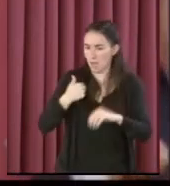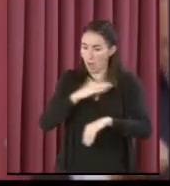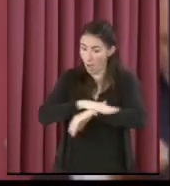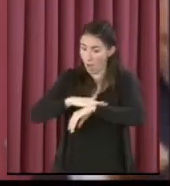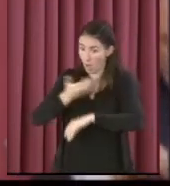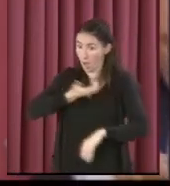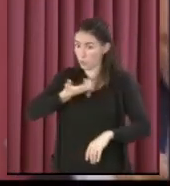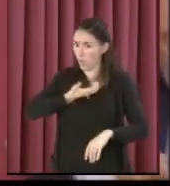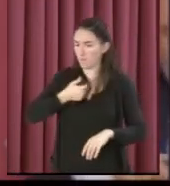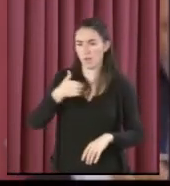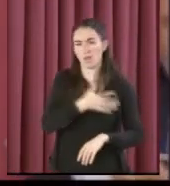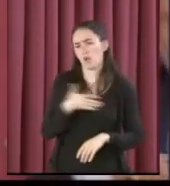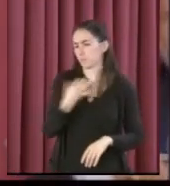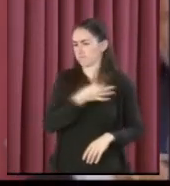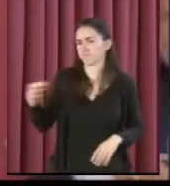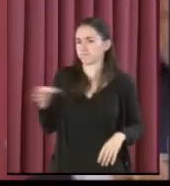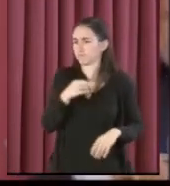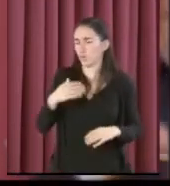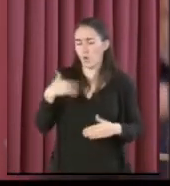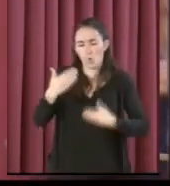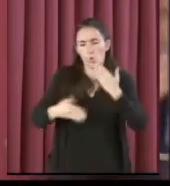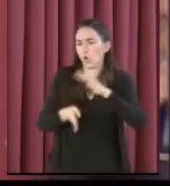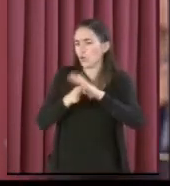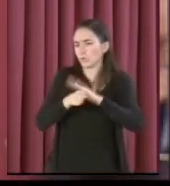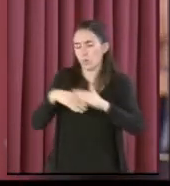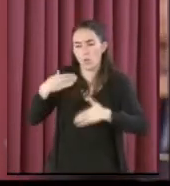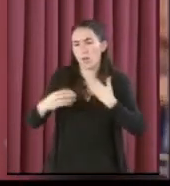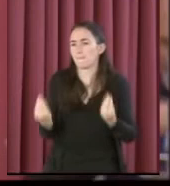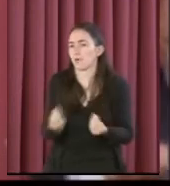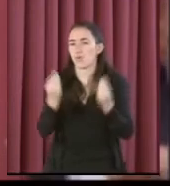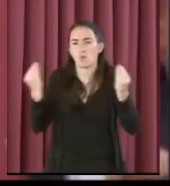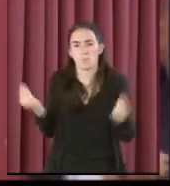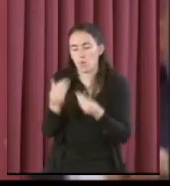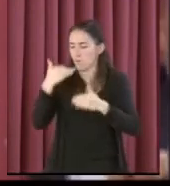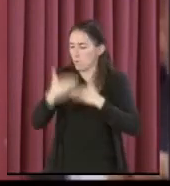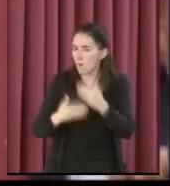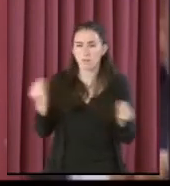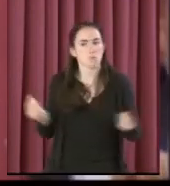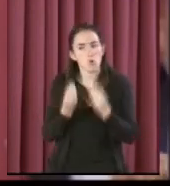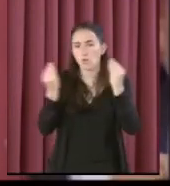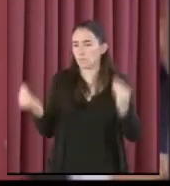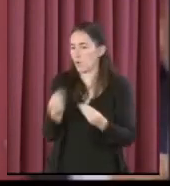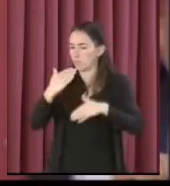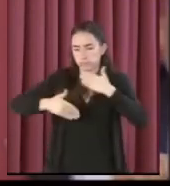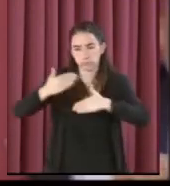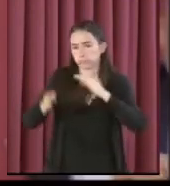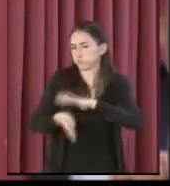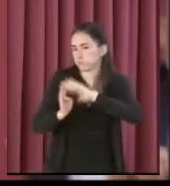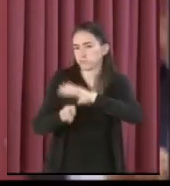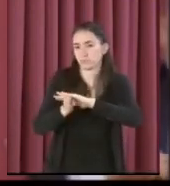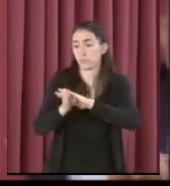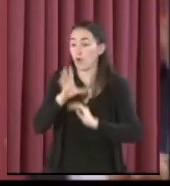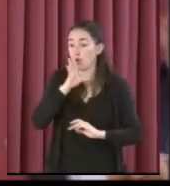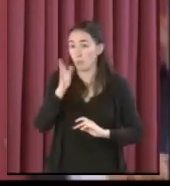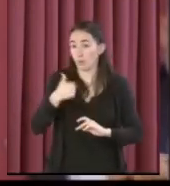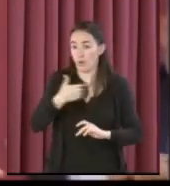en constante proceso de optimización. Este es el reto. Porque si queremos que el Ayuntamiento contribuya a